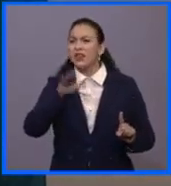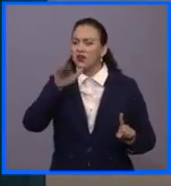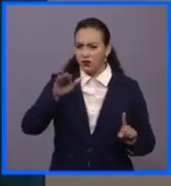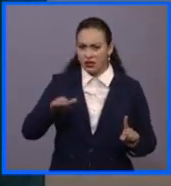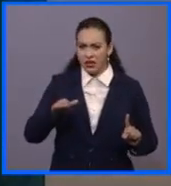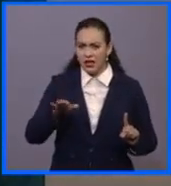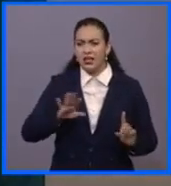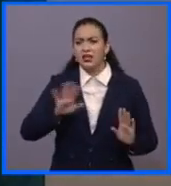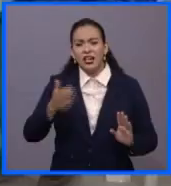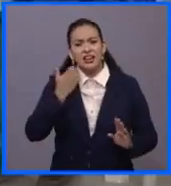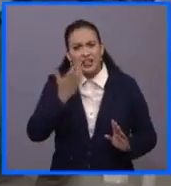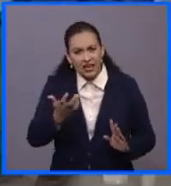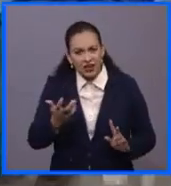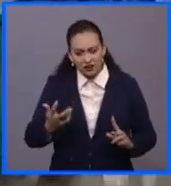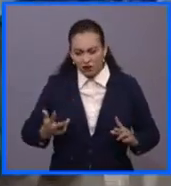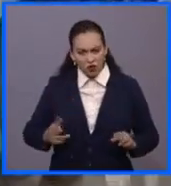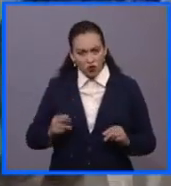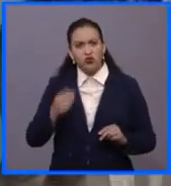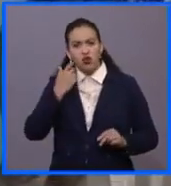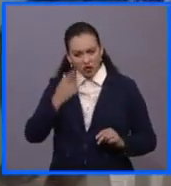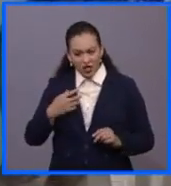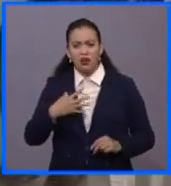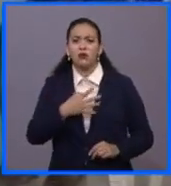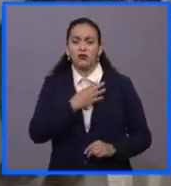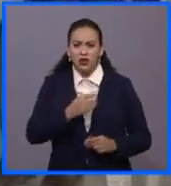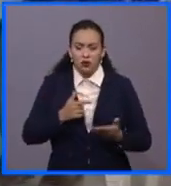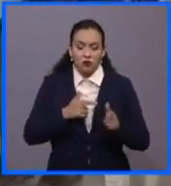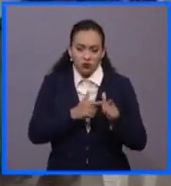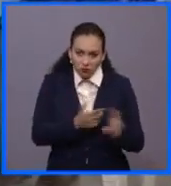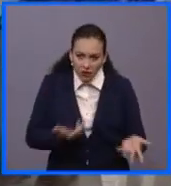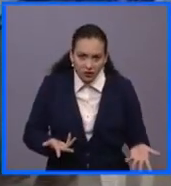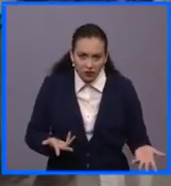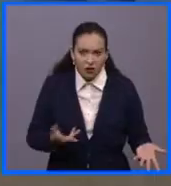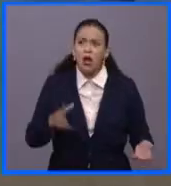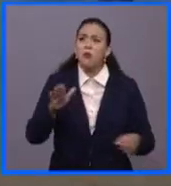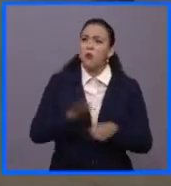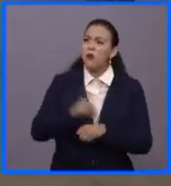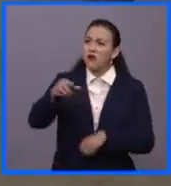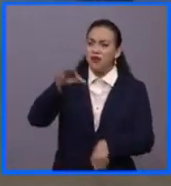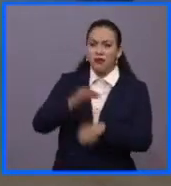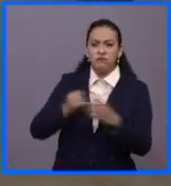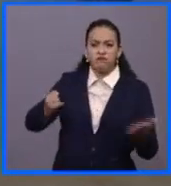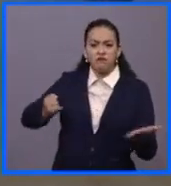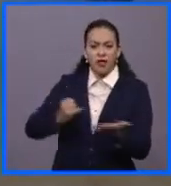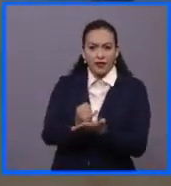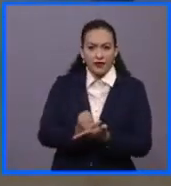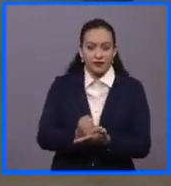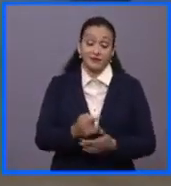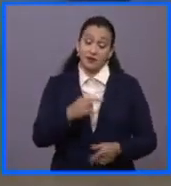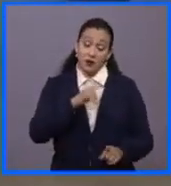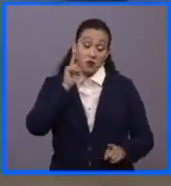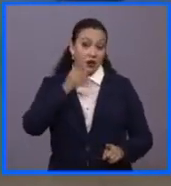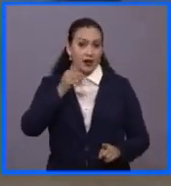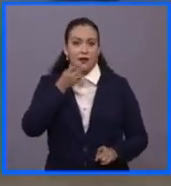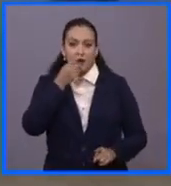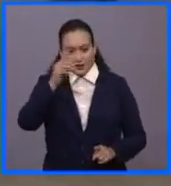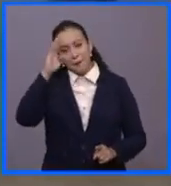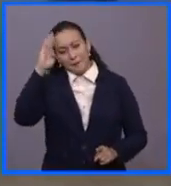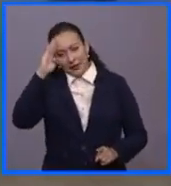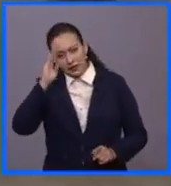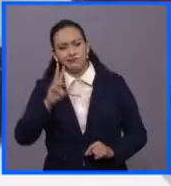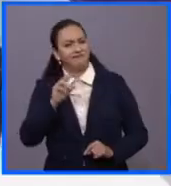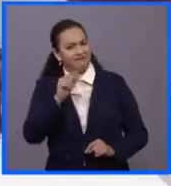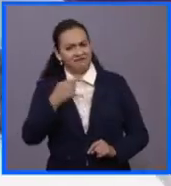la esterilización, si no, ofrecer reproducción asistida en el instituto o en una institución privada con cargo a la